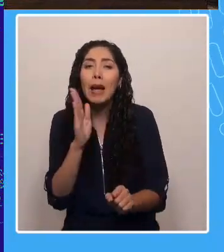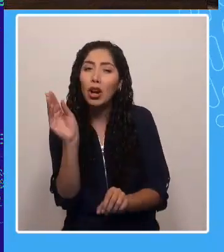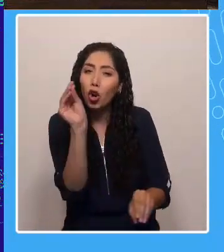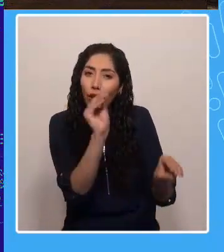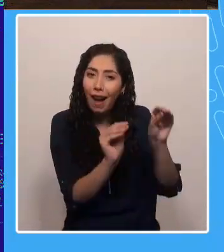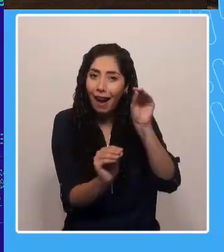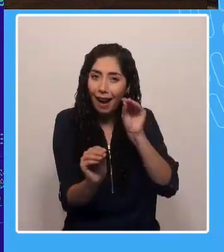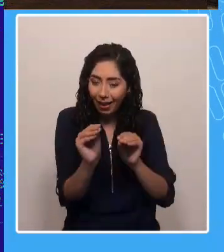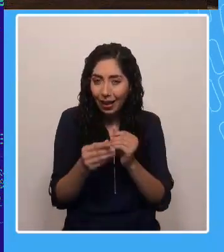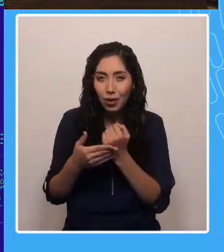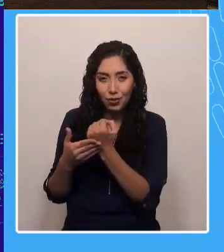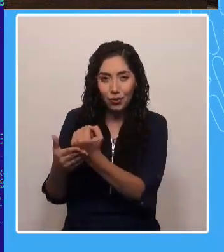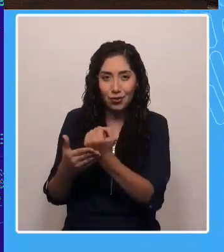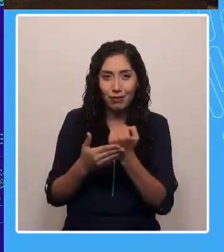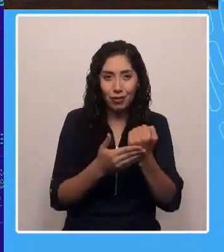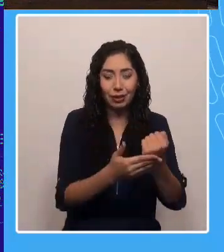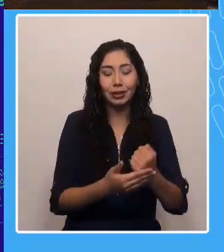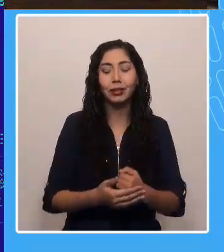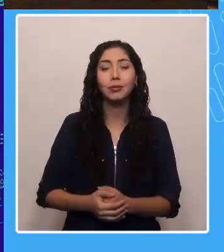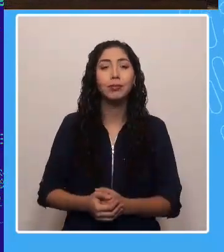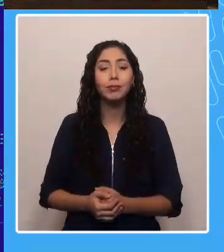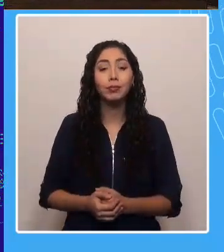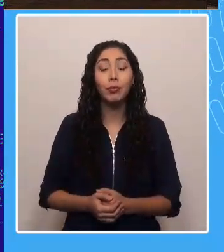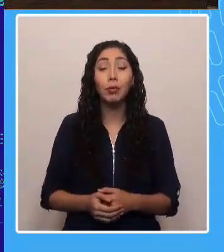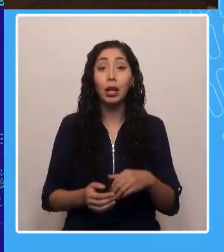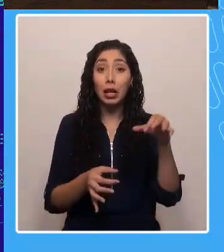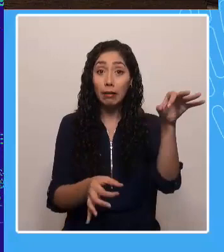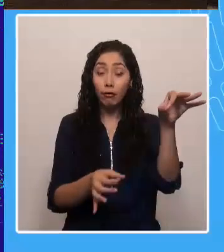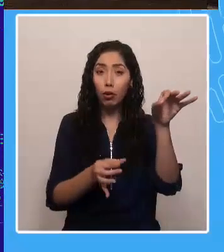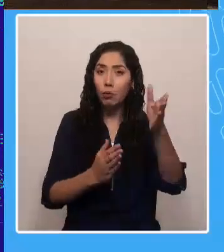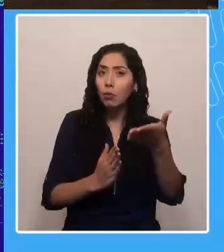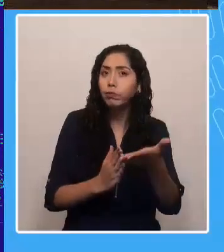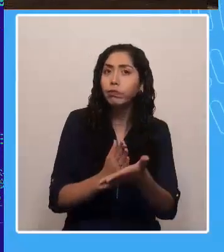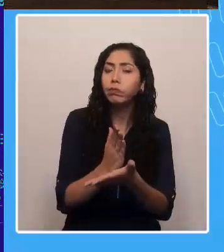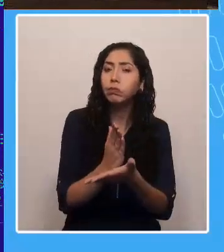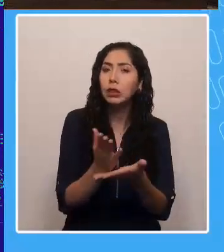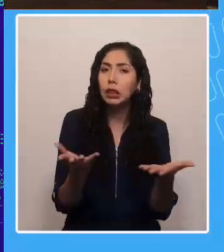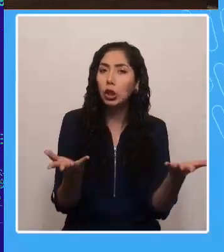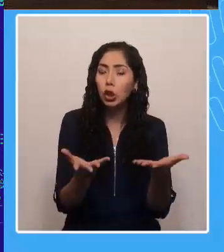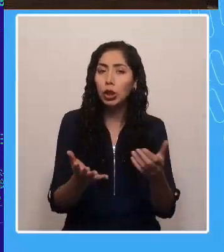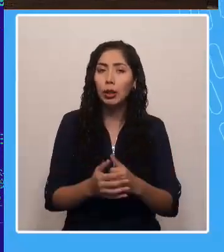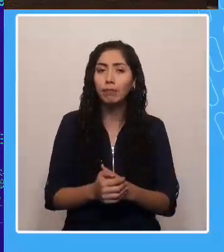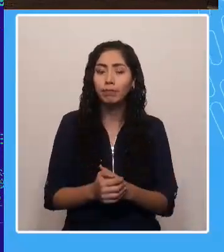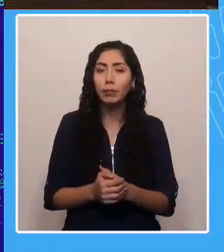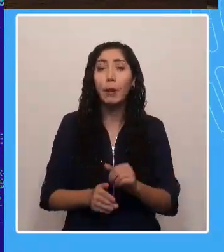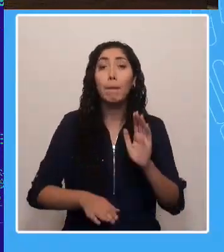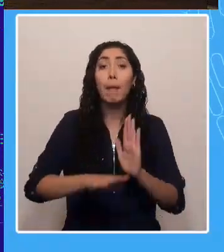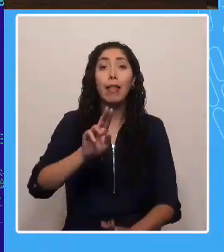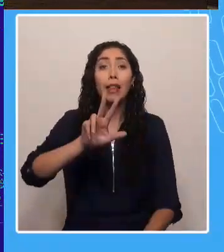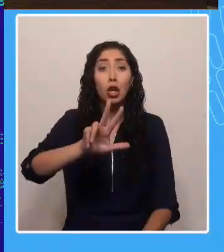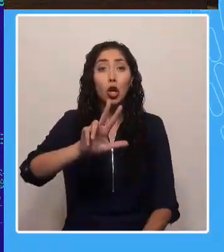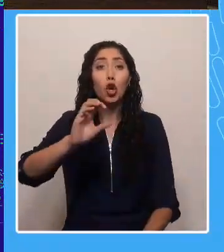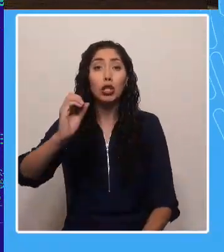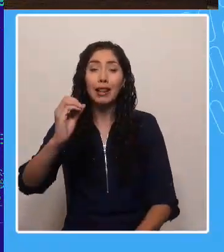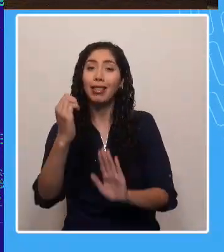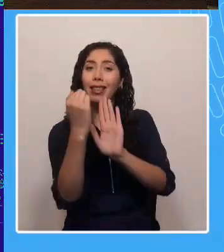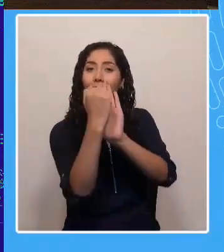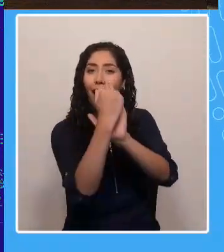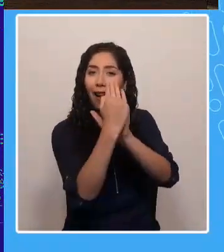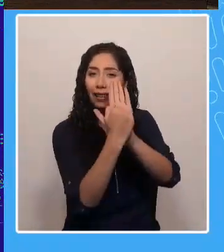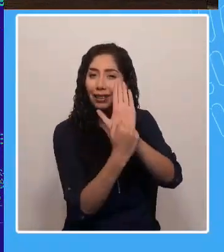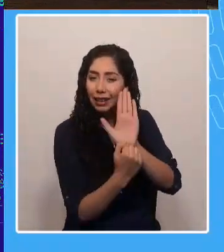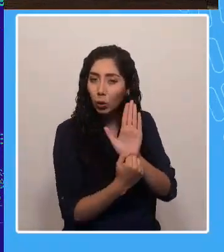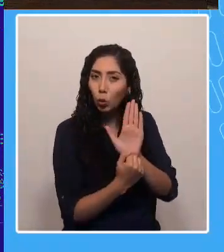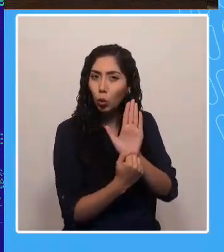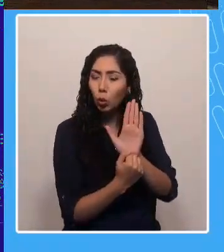que abrazamos. Este informe se inicia con un sistematizado de más de 80 artículos que fueron sometidos